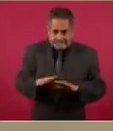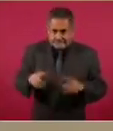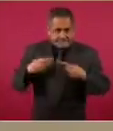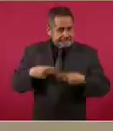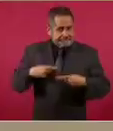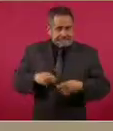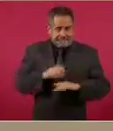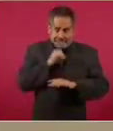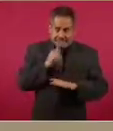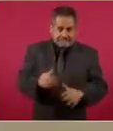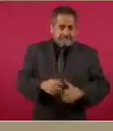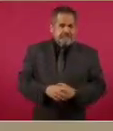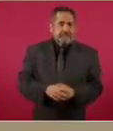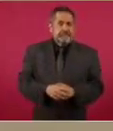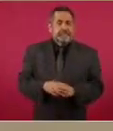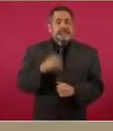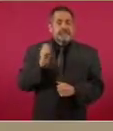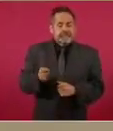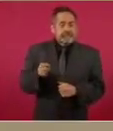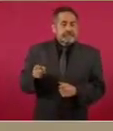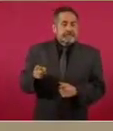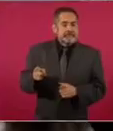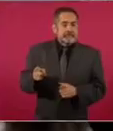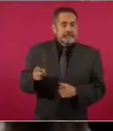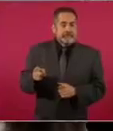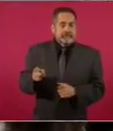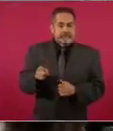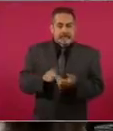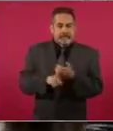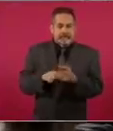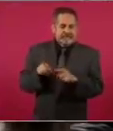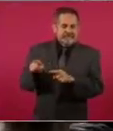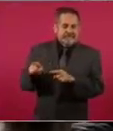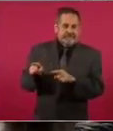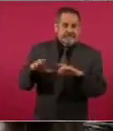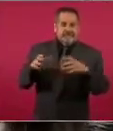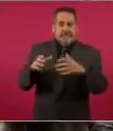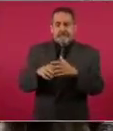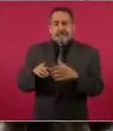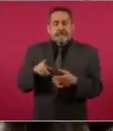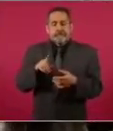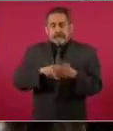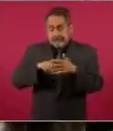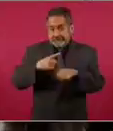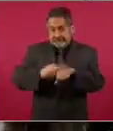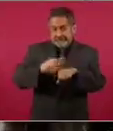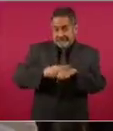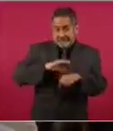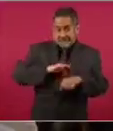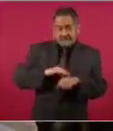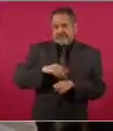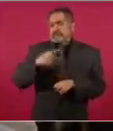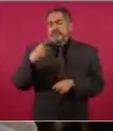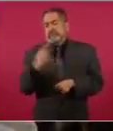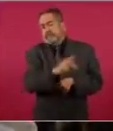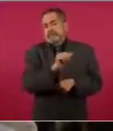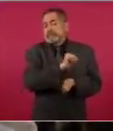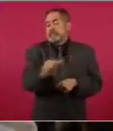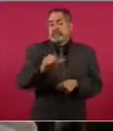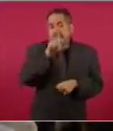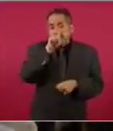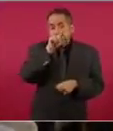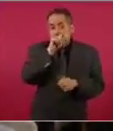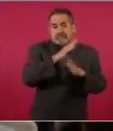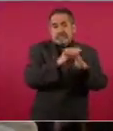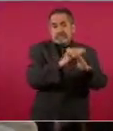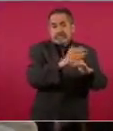ya que la IA es propia de las aves